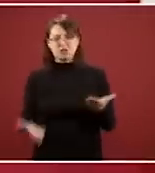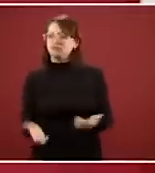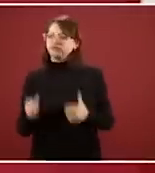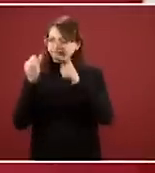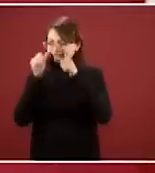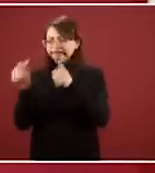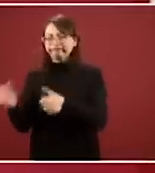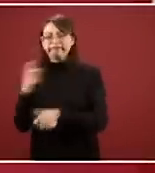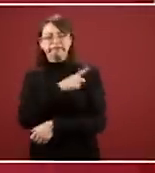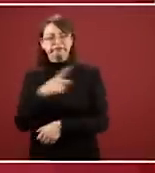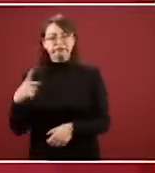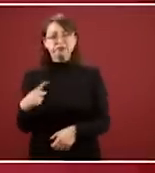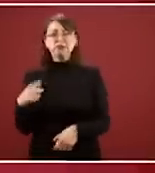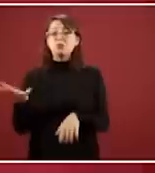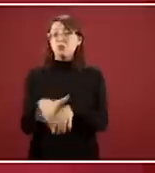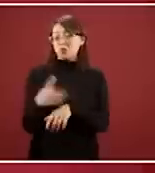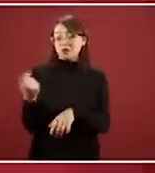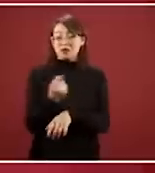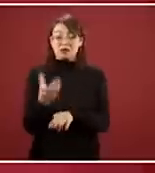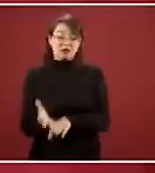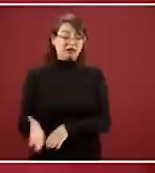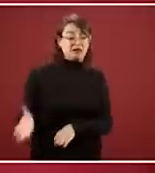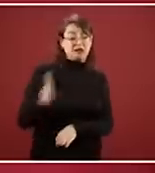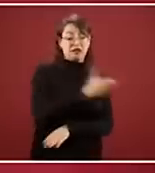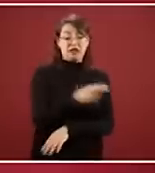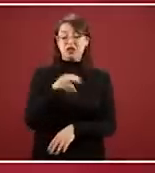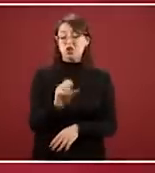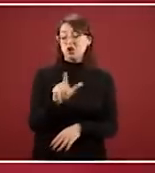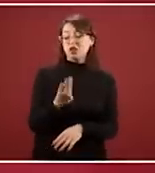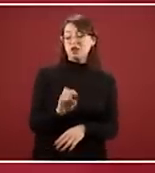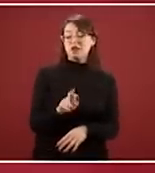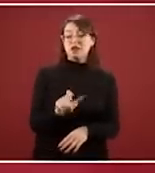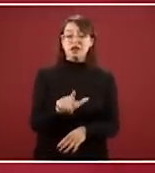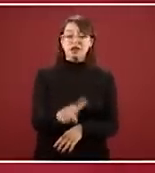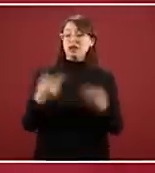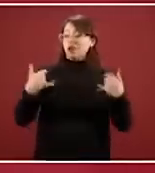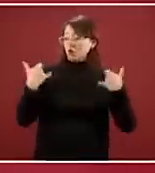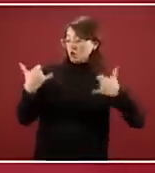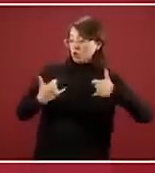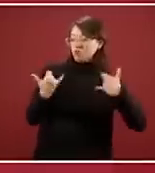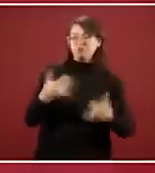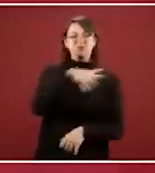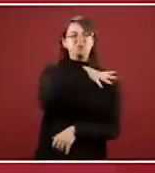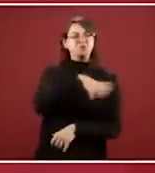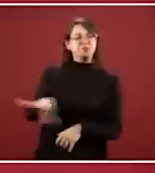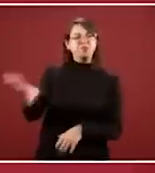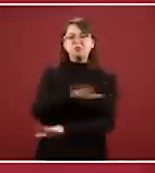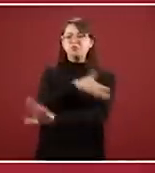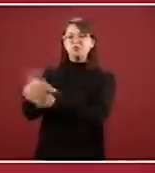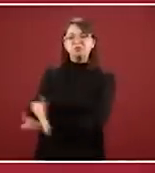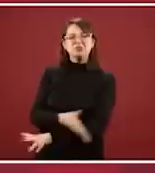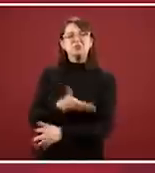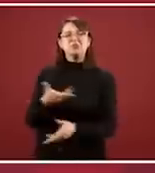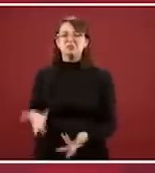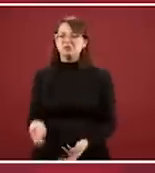durante todo el periodo neoliberal, que se le dio la espalda a los jóvenes, que solo se les llamó